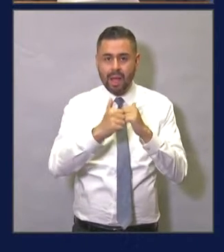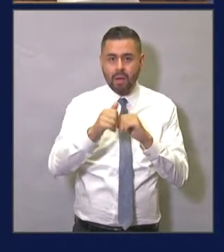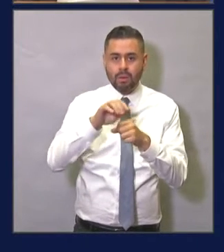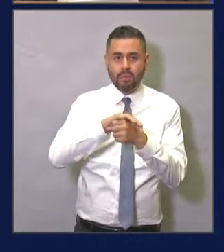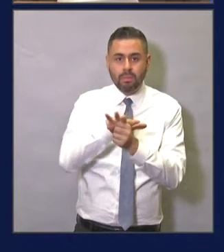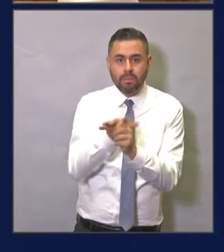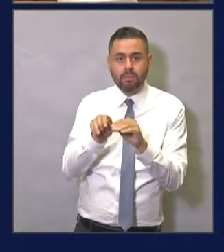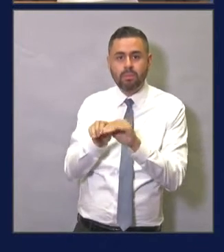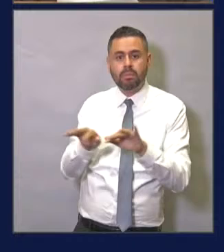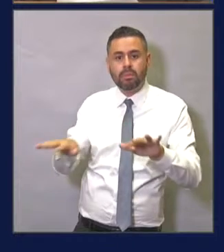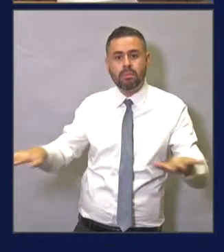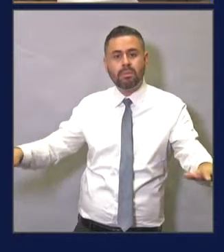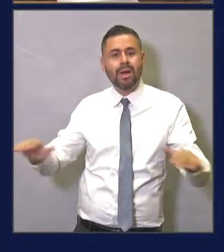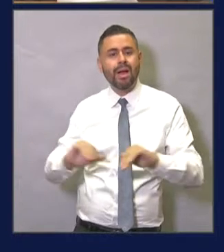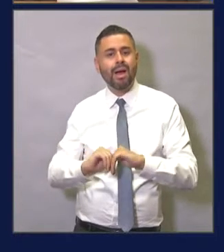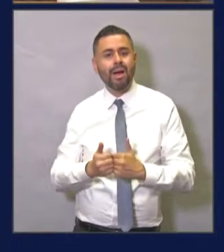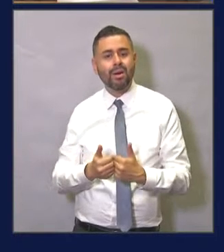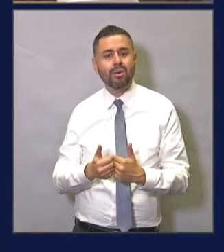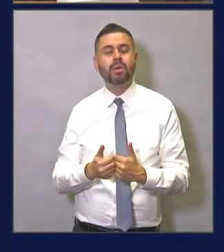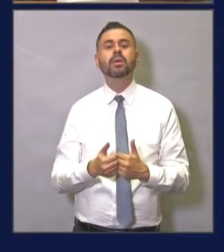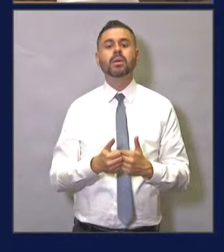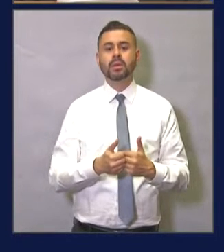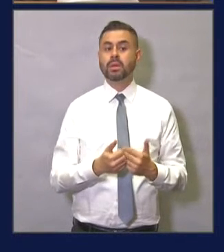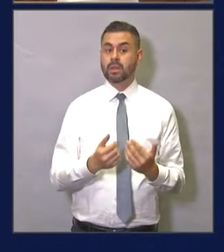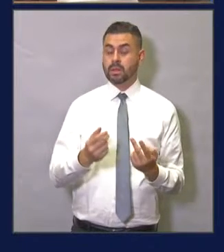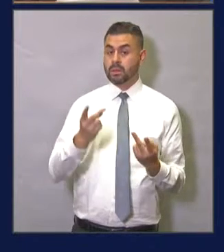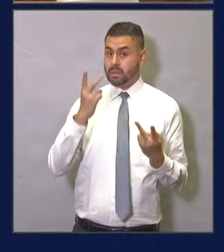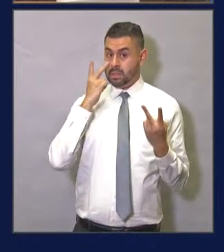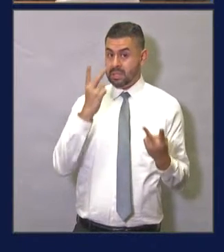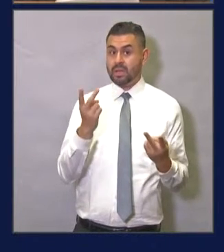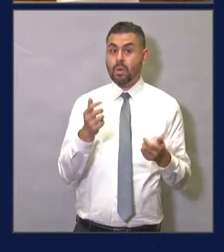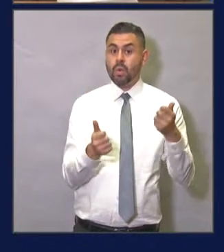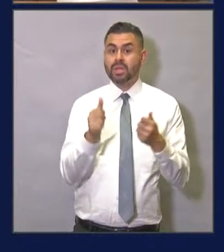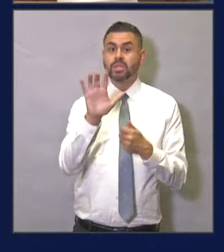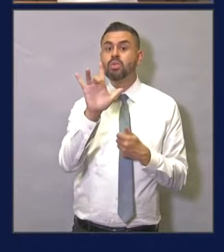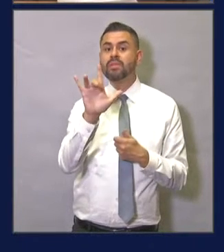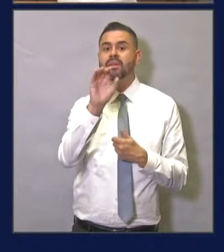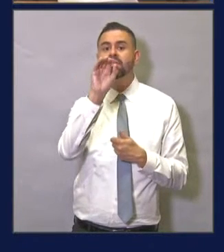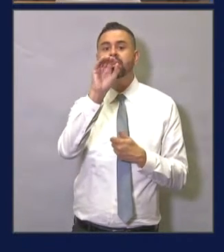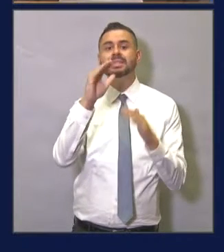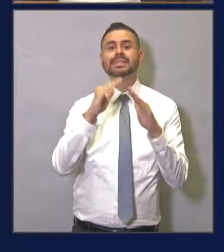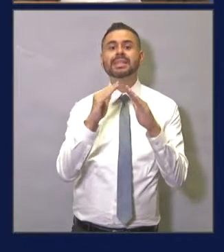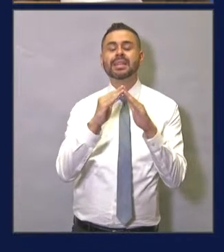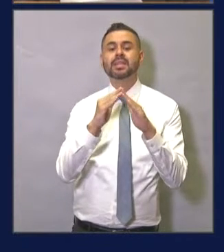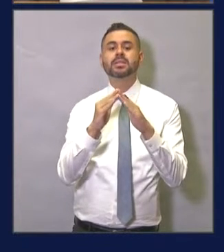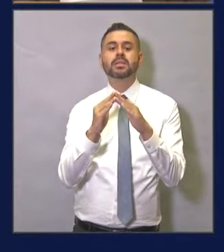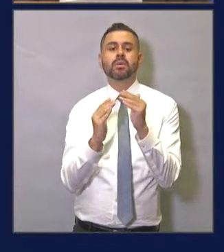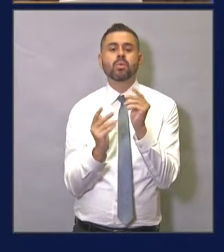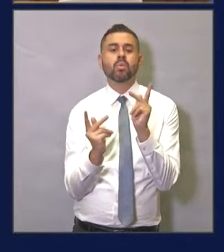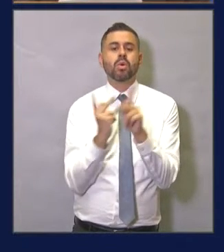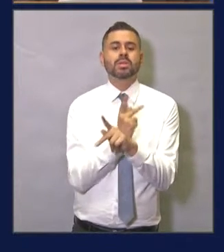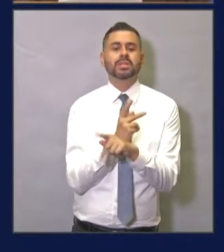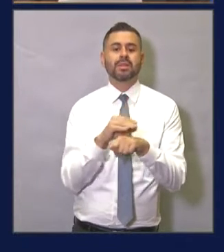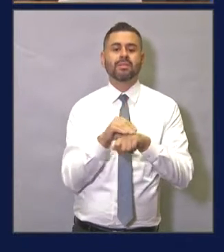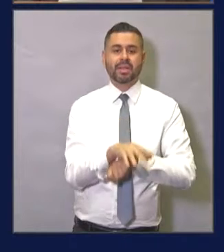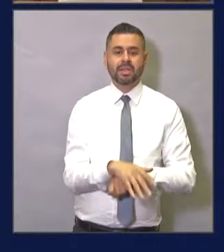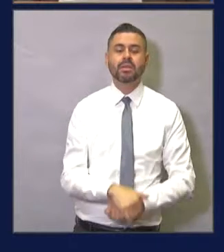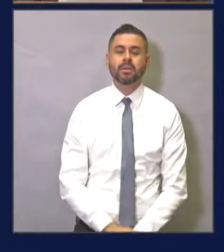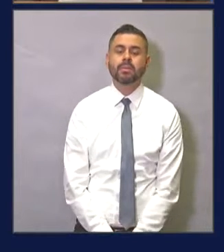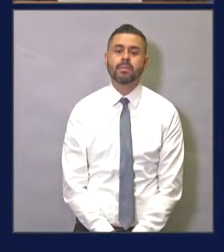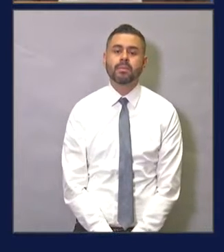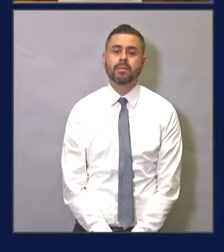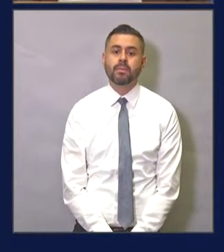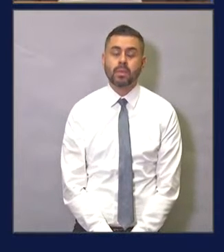del condado que están experimentando los mayores aumentos en casos. Este mapa muestra